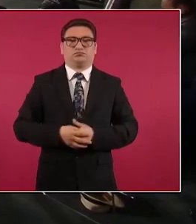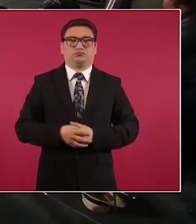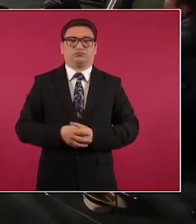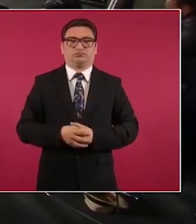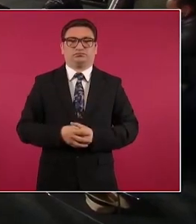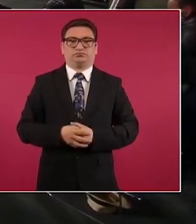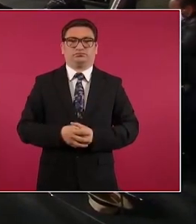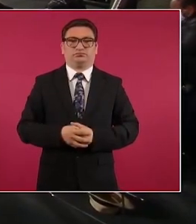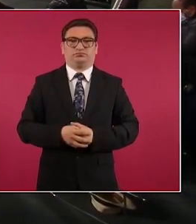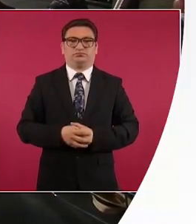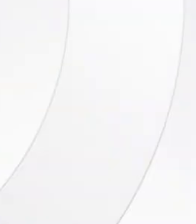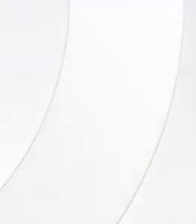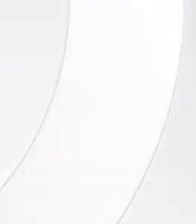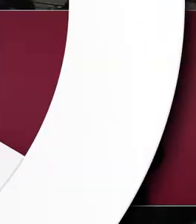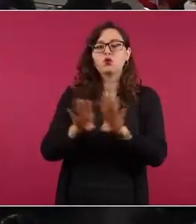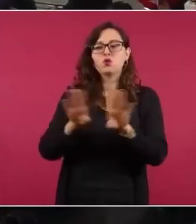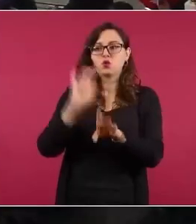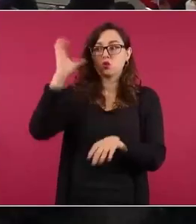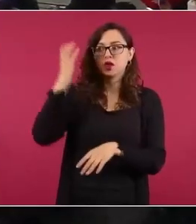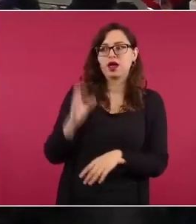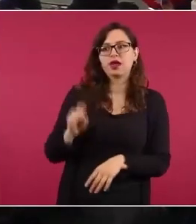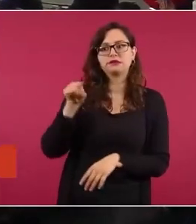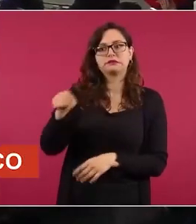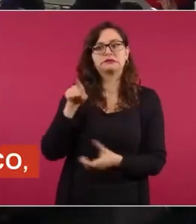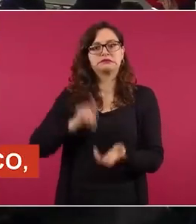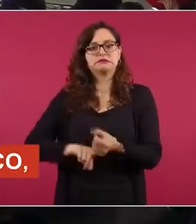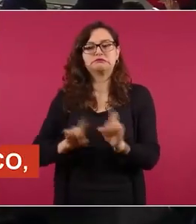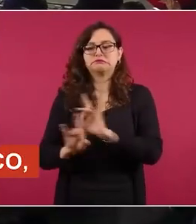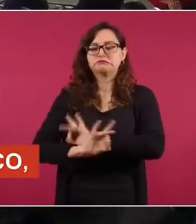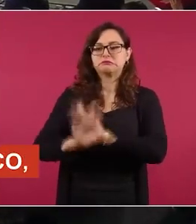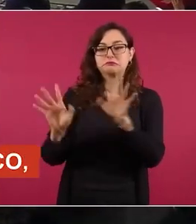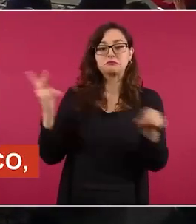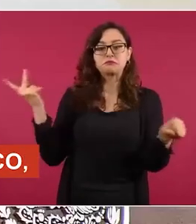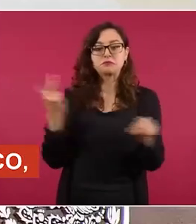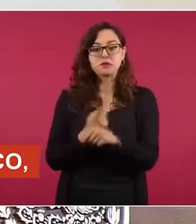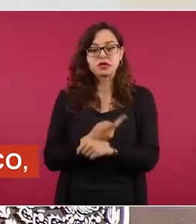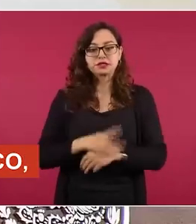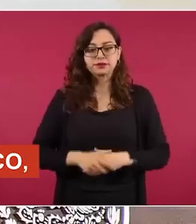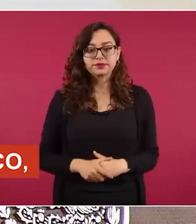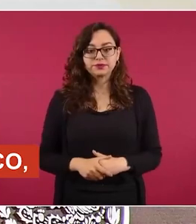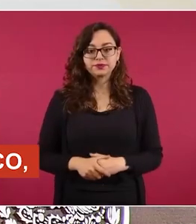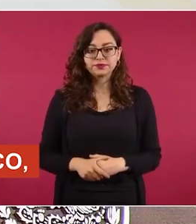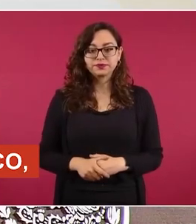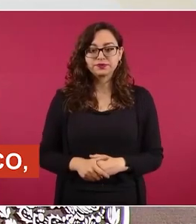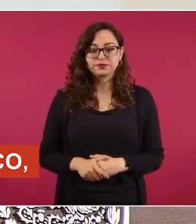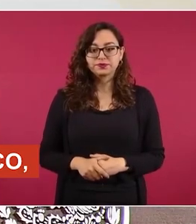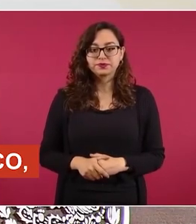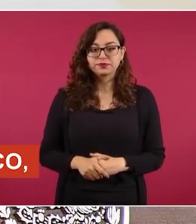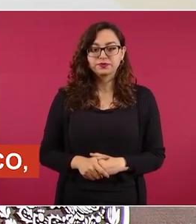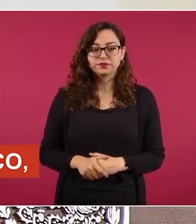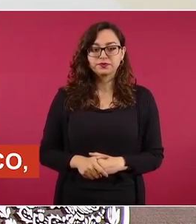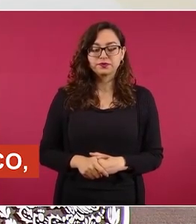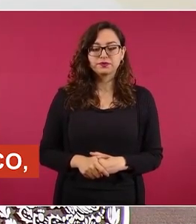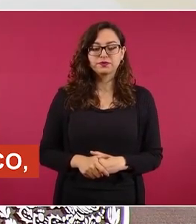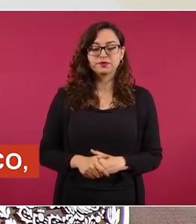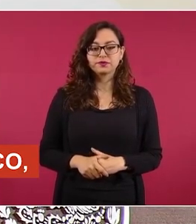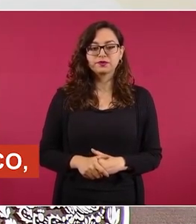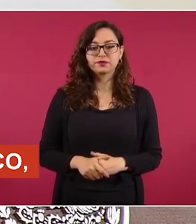a personas. Pues es cierto, hubo un